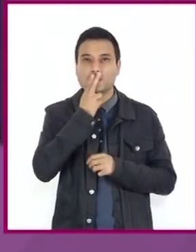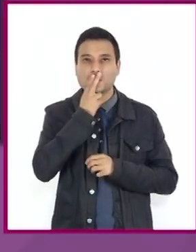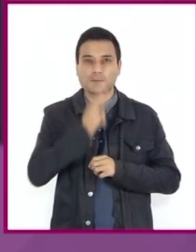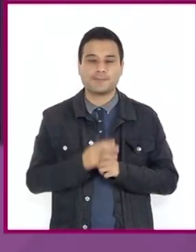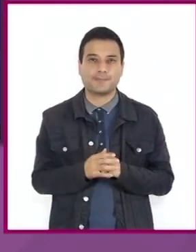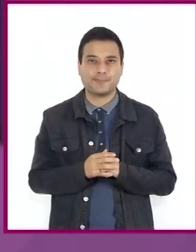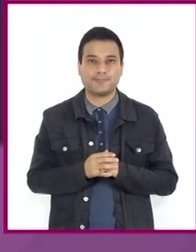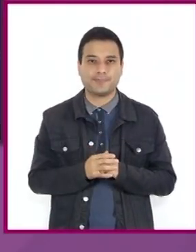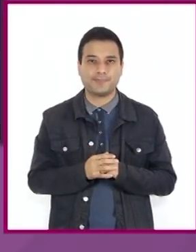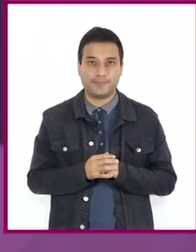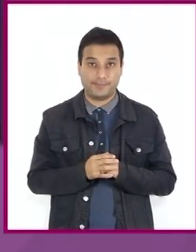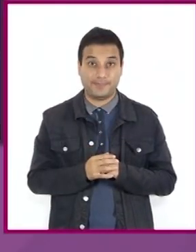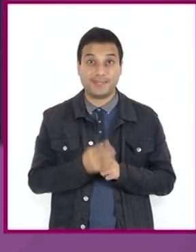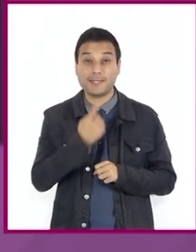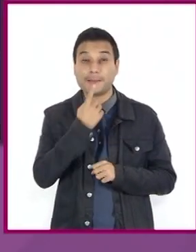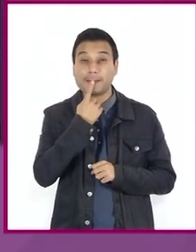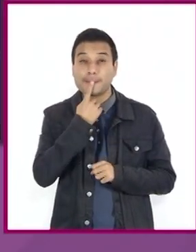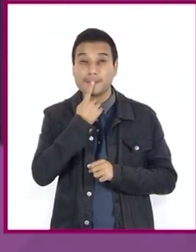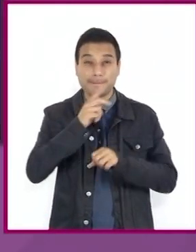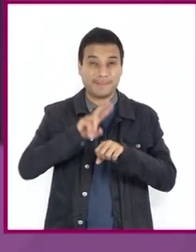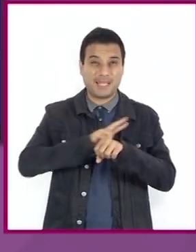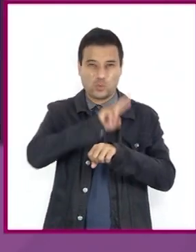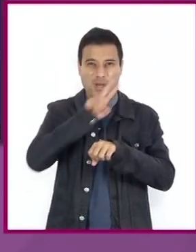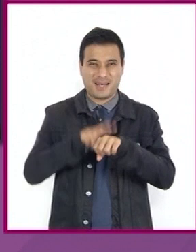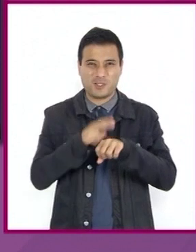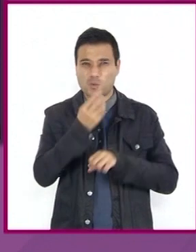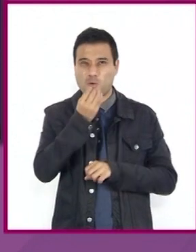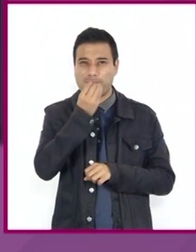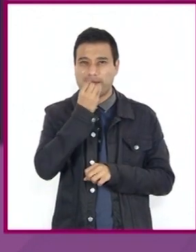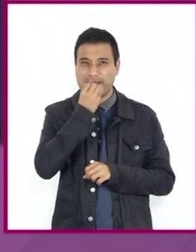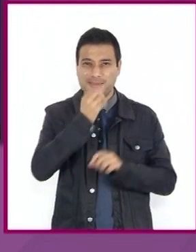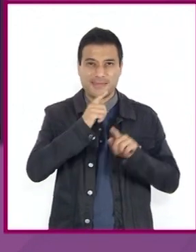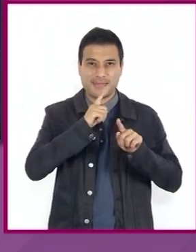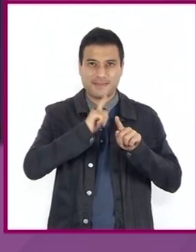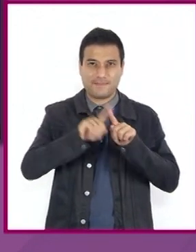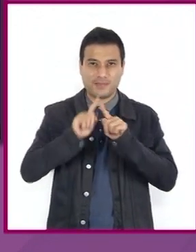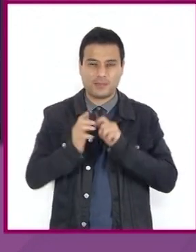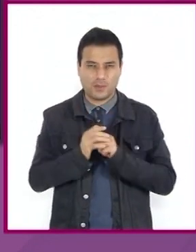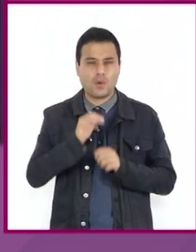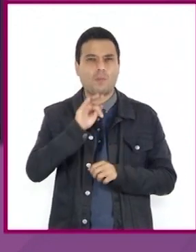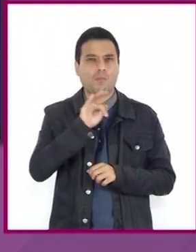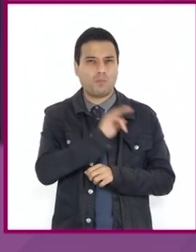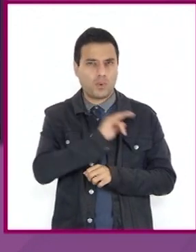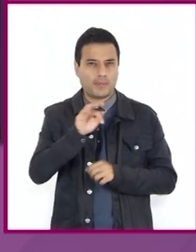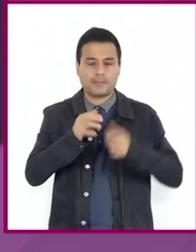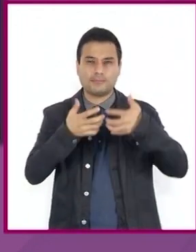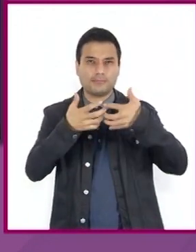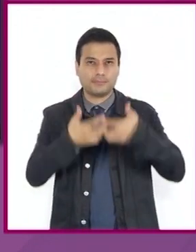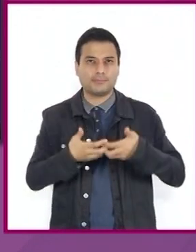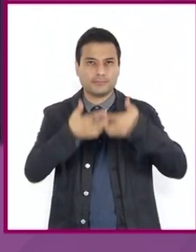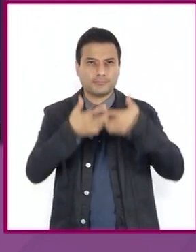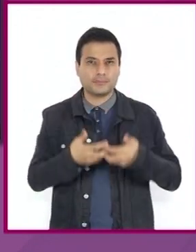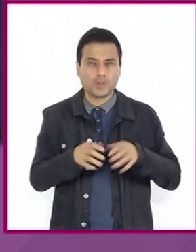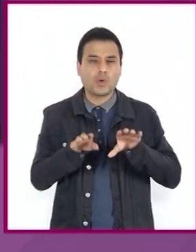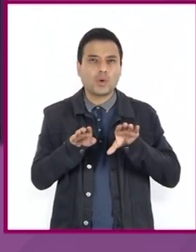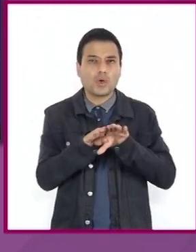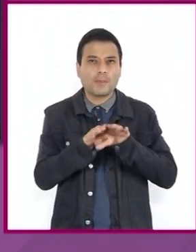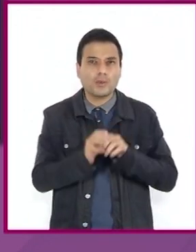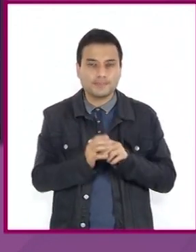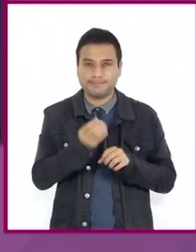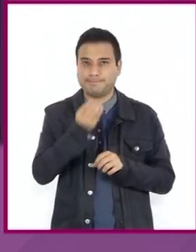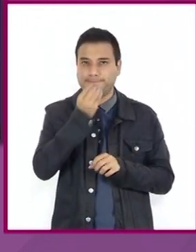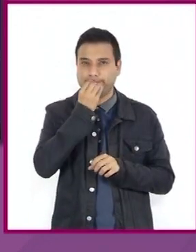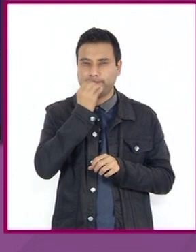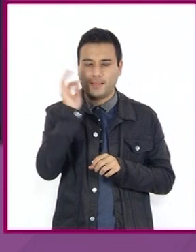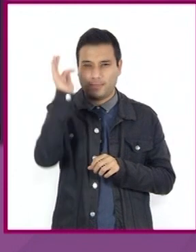de los sabores naturales de los alimentos que consumimos también se pueden producir con ingredientes artificiales. El sabor que